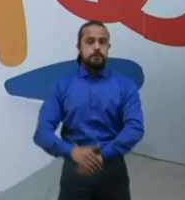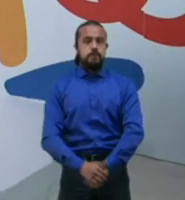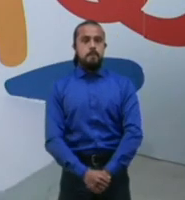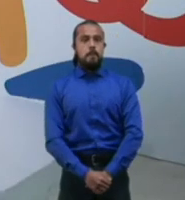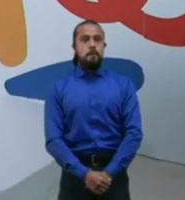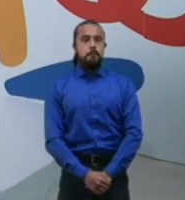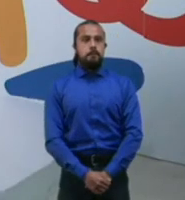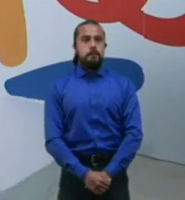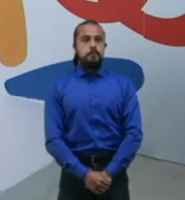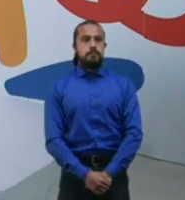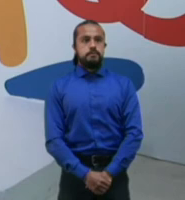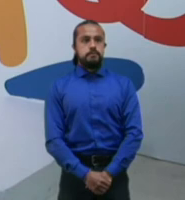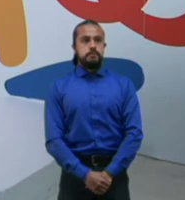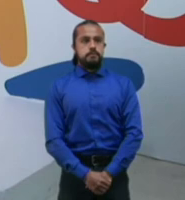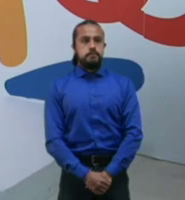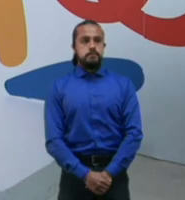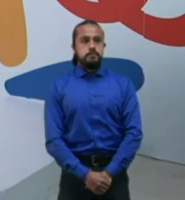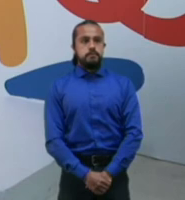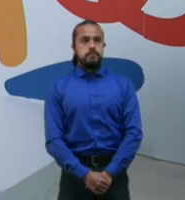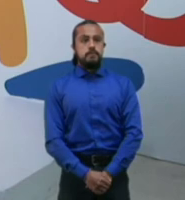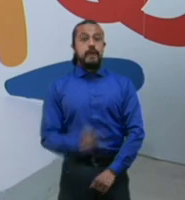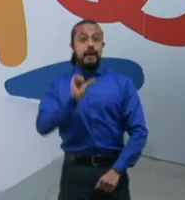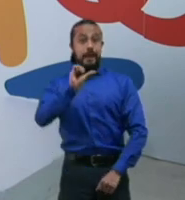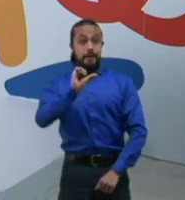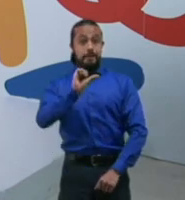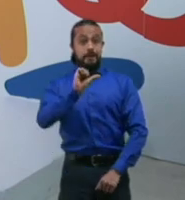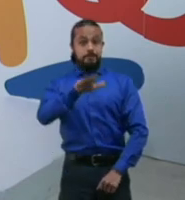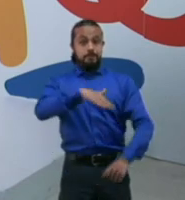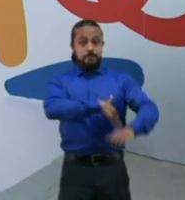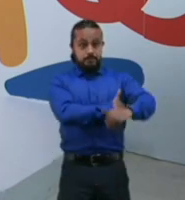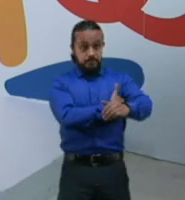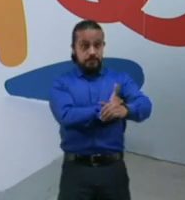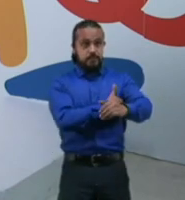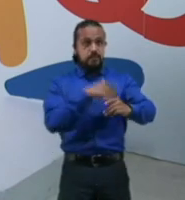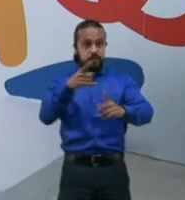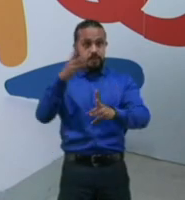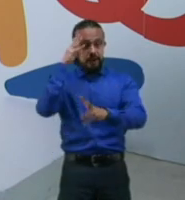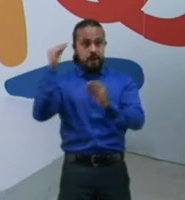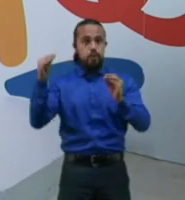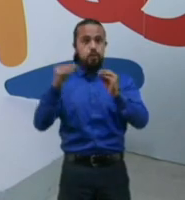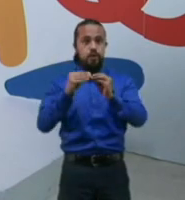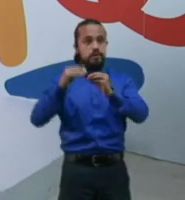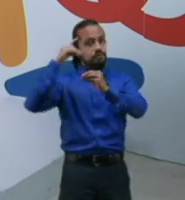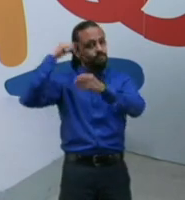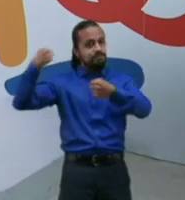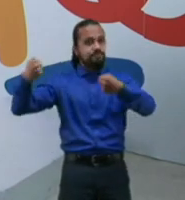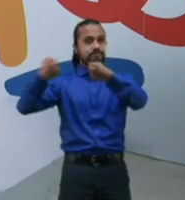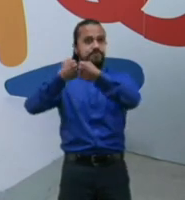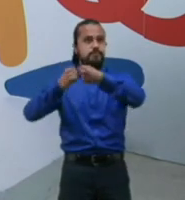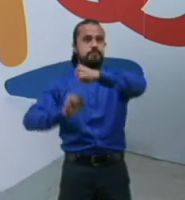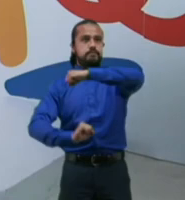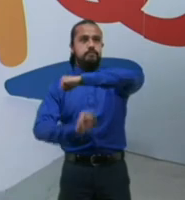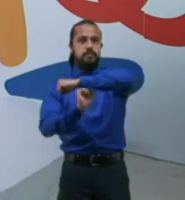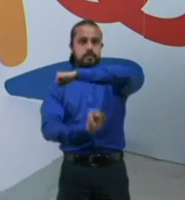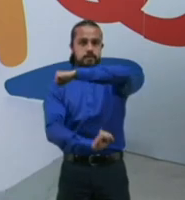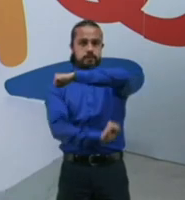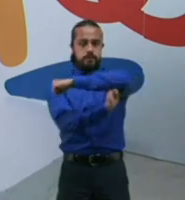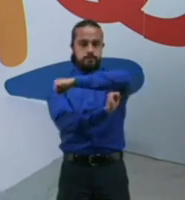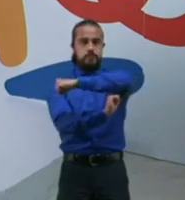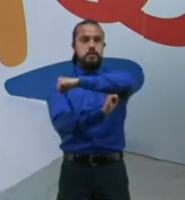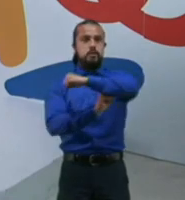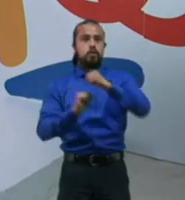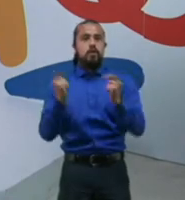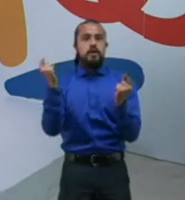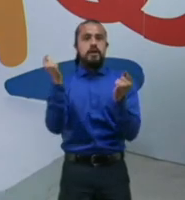y señor presidente de la bolsa de valores a que realicemos la firma de este importante paso para el fortalecimiento de la economía digital del